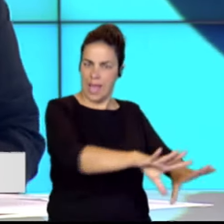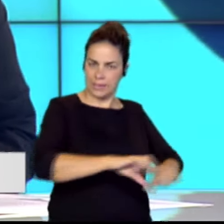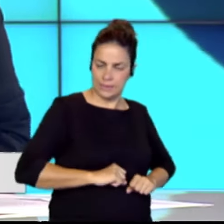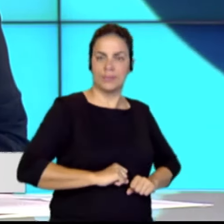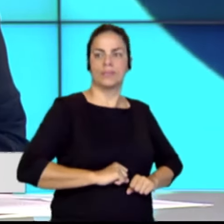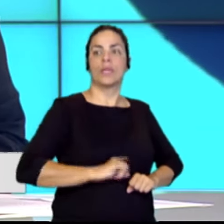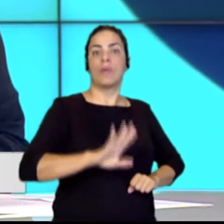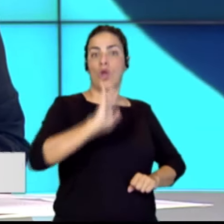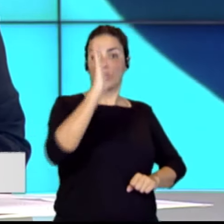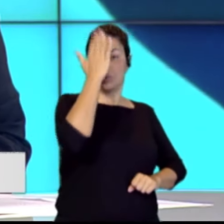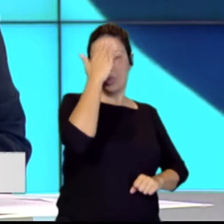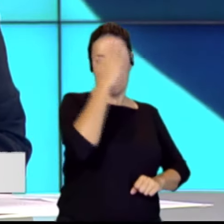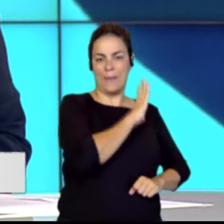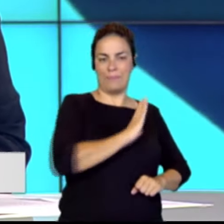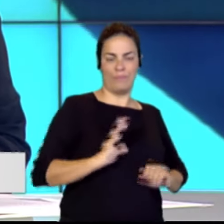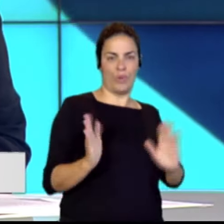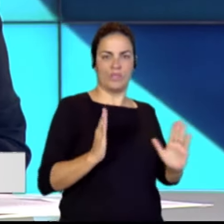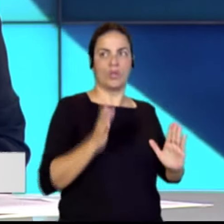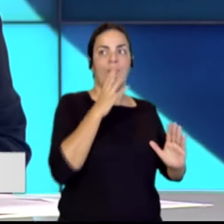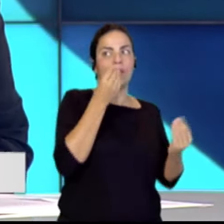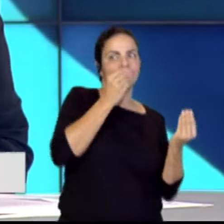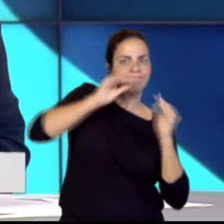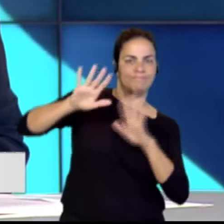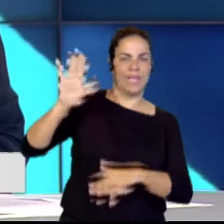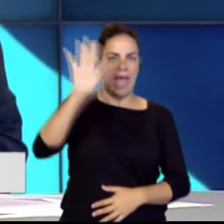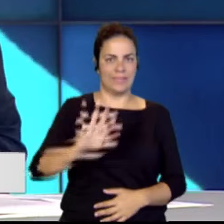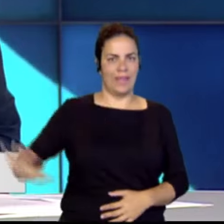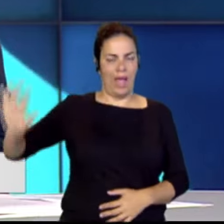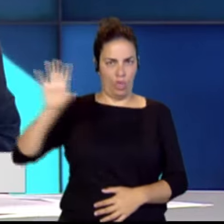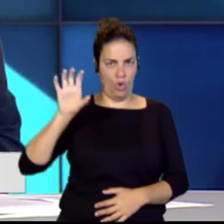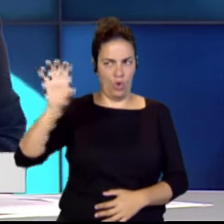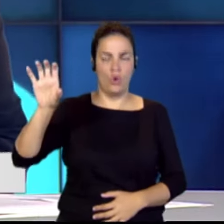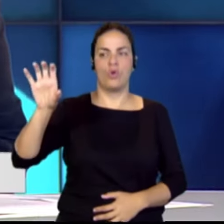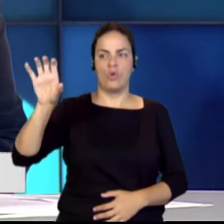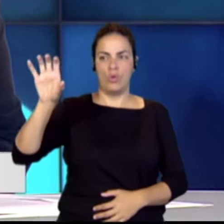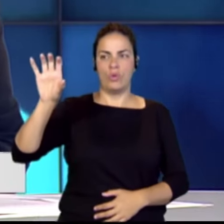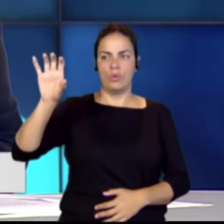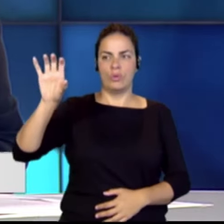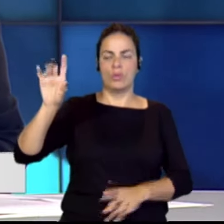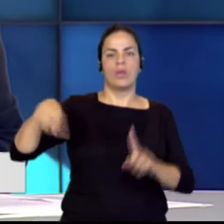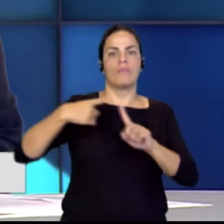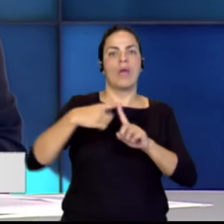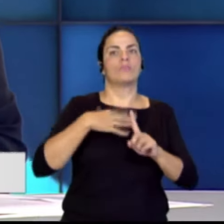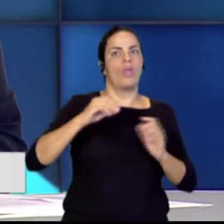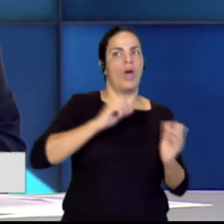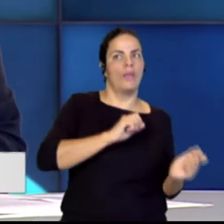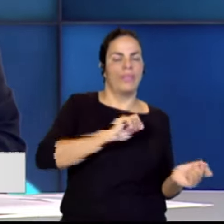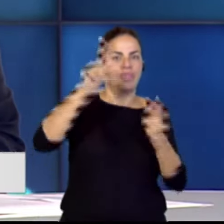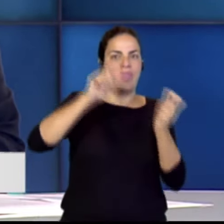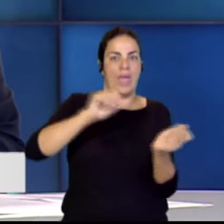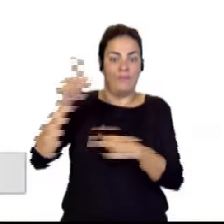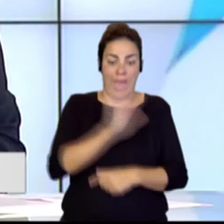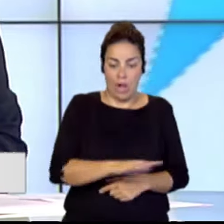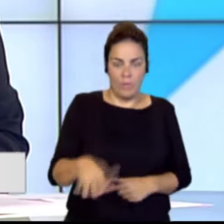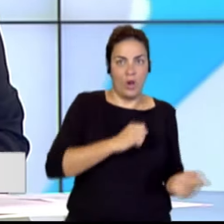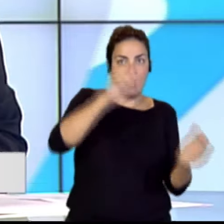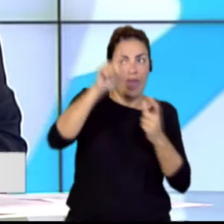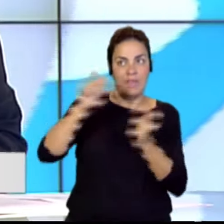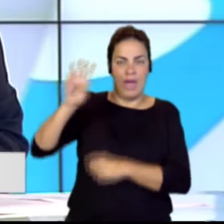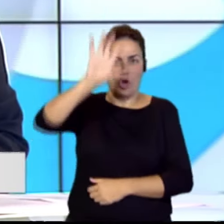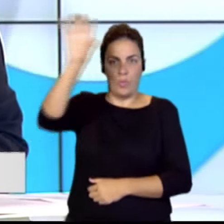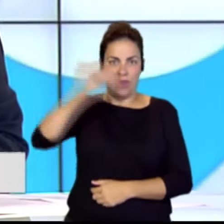eh adicionalmente al al Estado que pudiera eh derivar a otras comunidades autónomas a esos menores y la